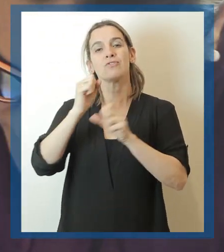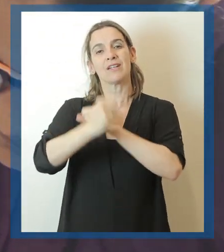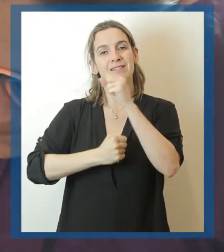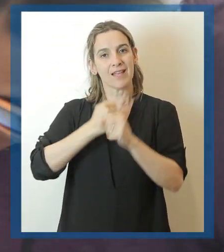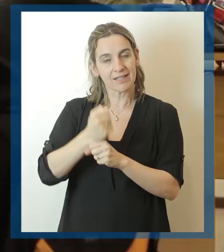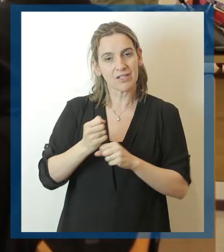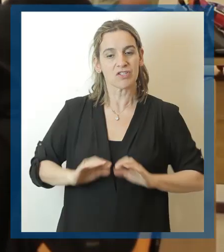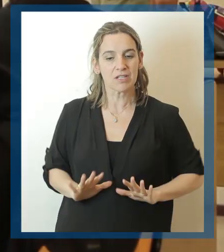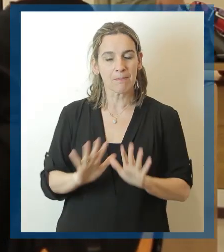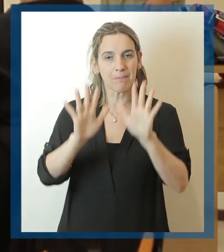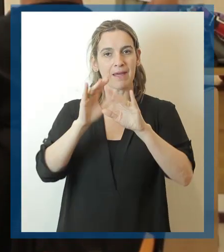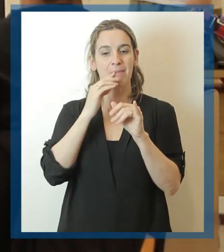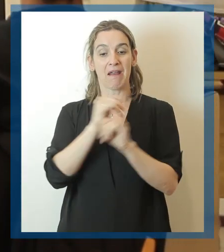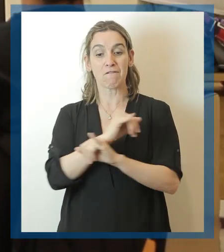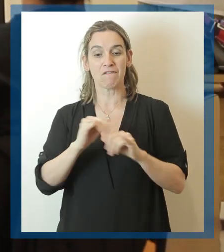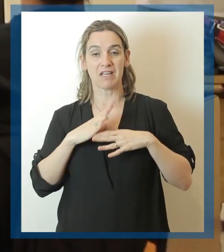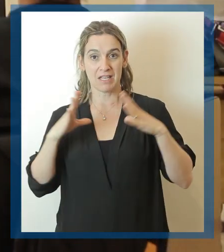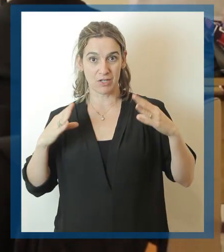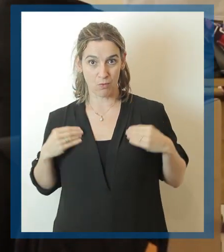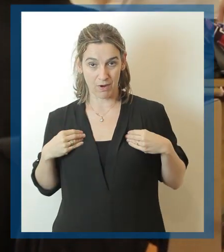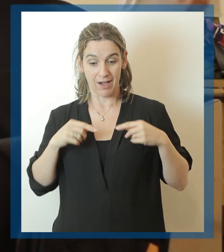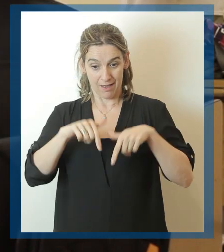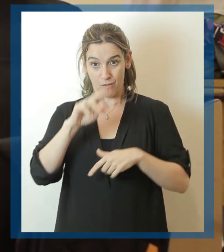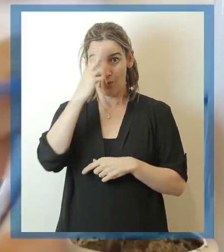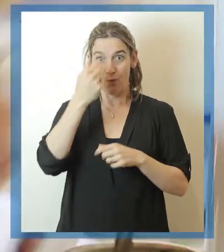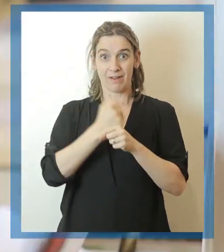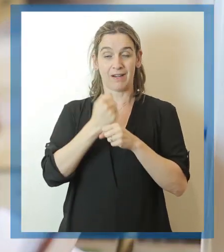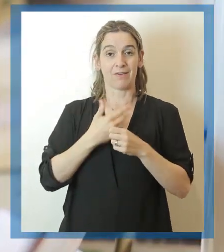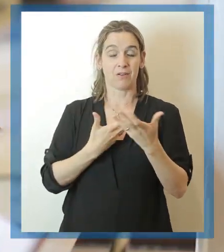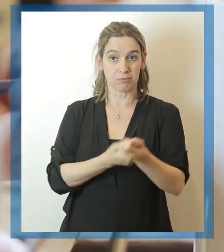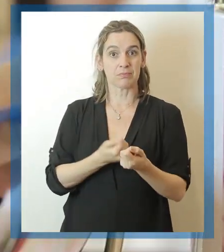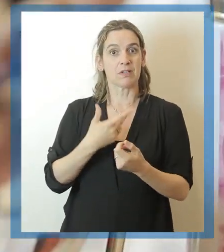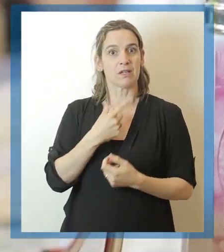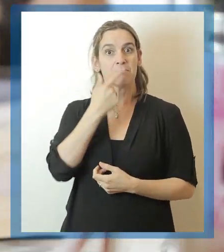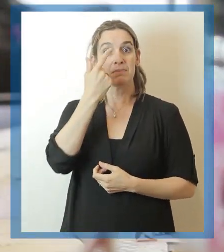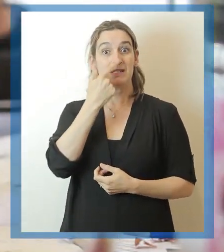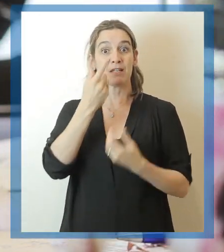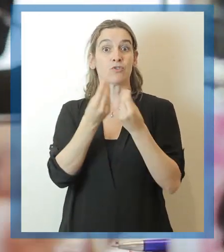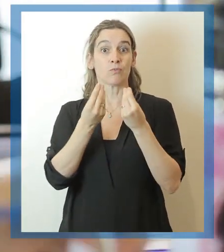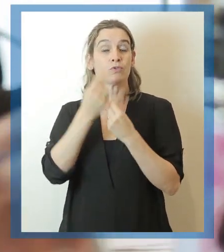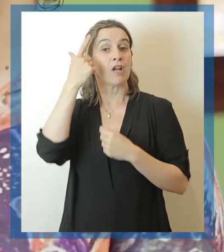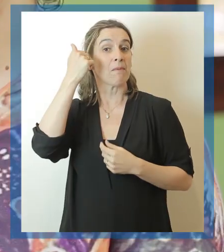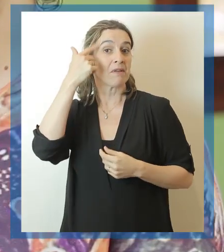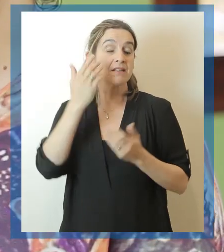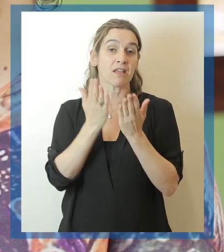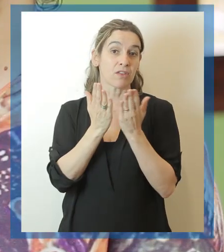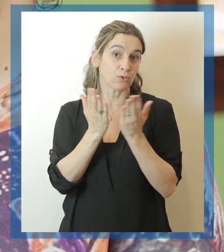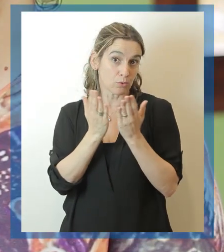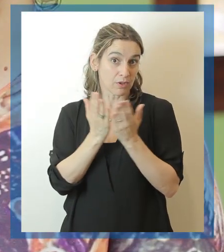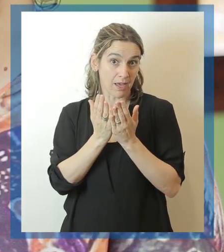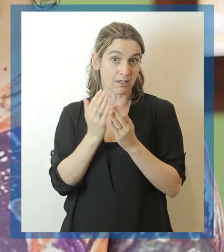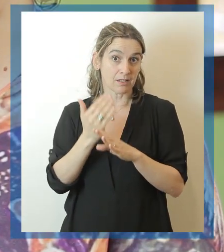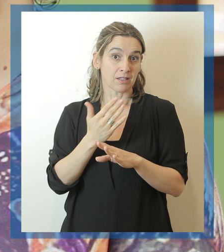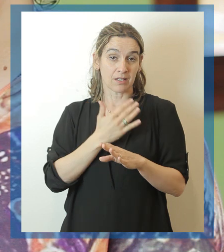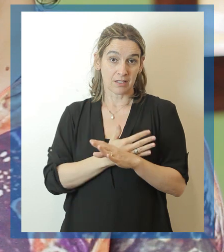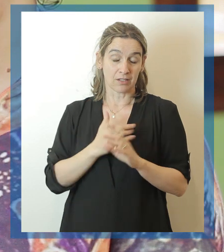digital. Unas 300 personas al año se preparan para terminar primaria a través de Uruguay Trabaja. Me interesó porque